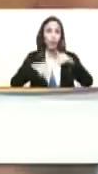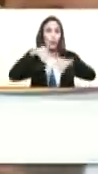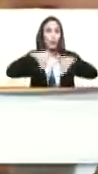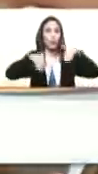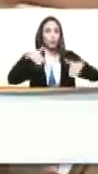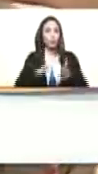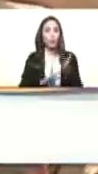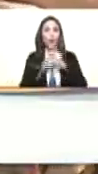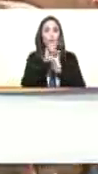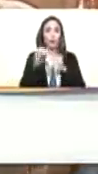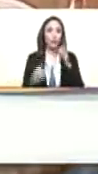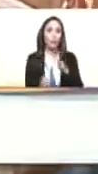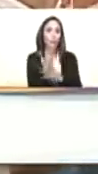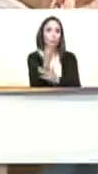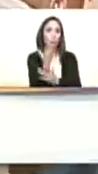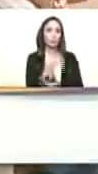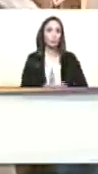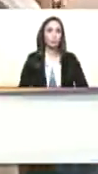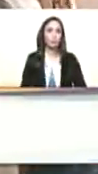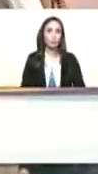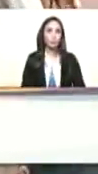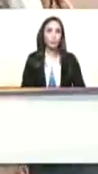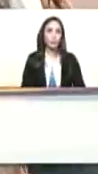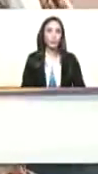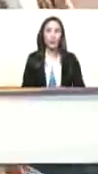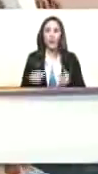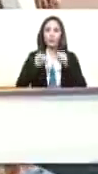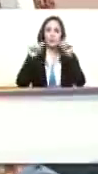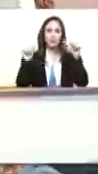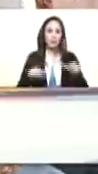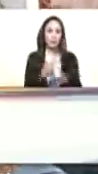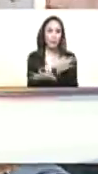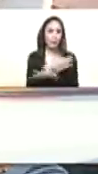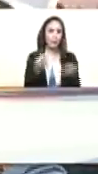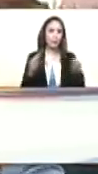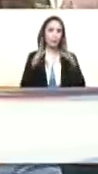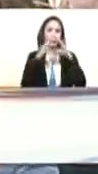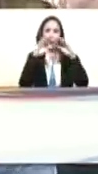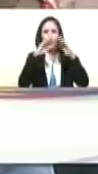país, con las garantías y el mejor sistema electoral del mundo.